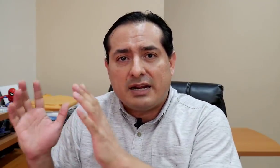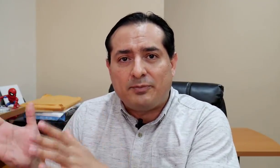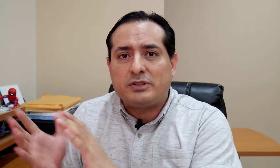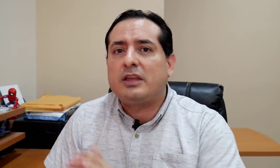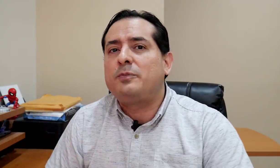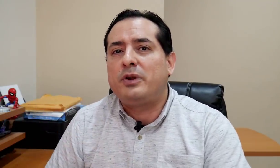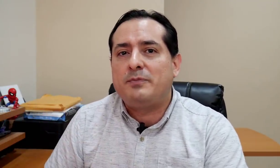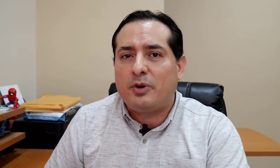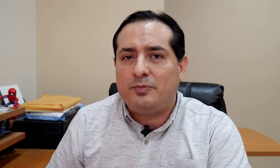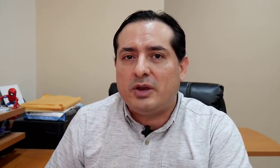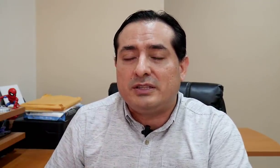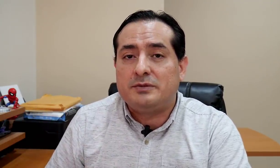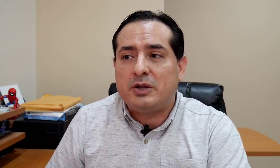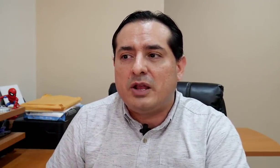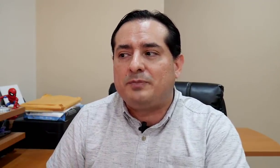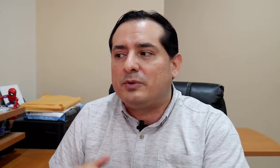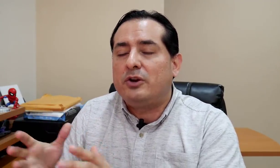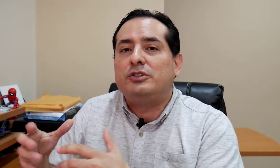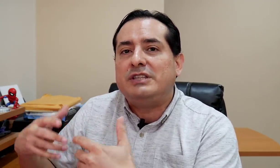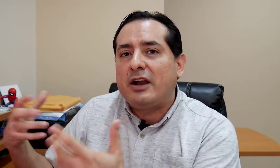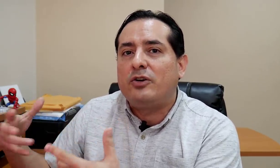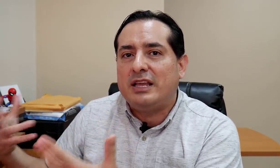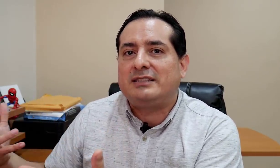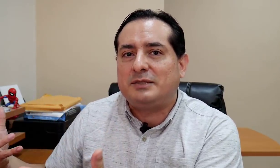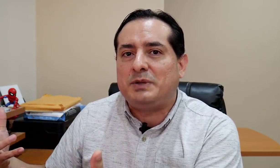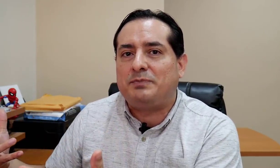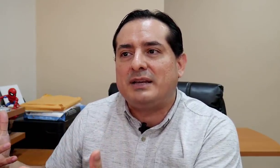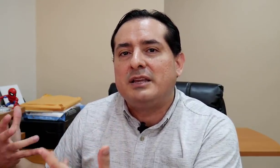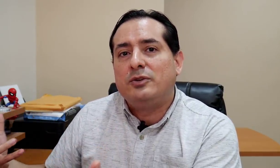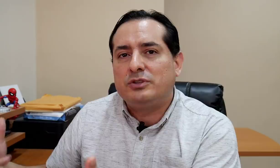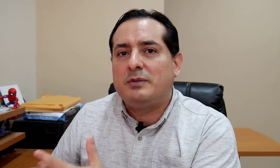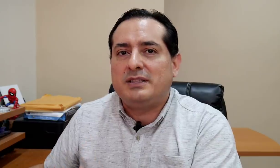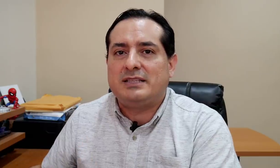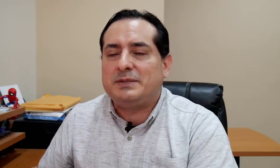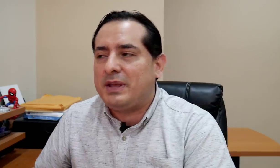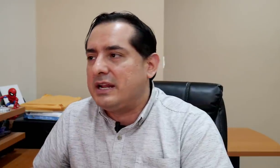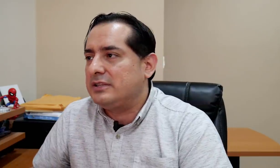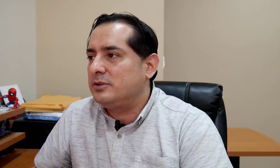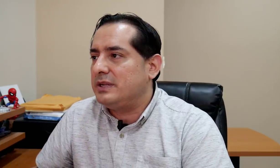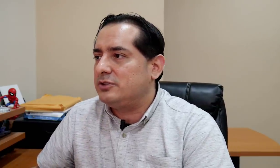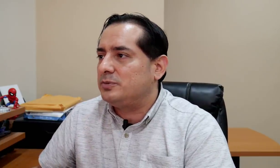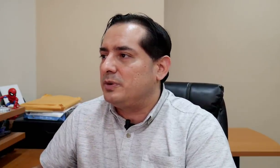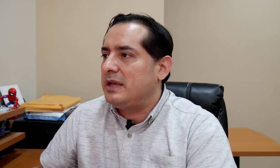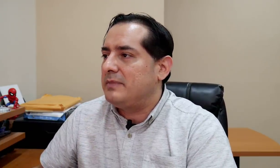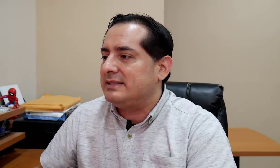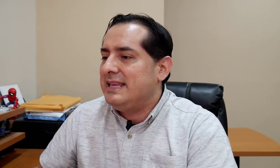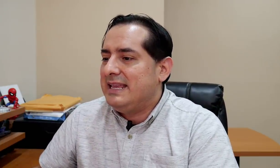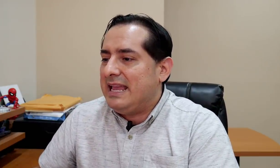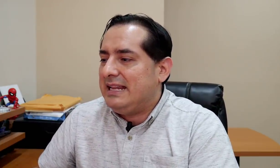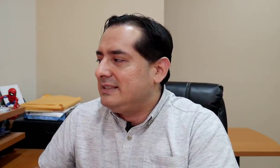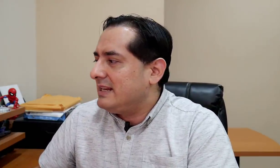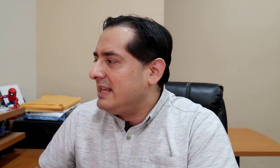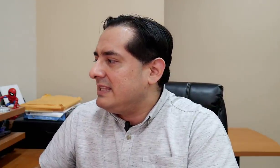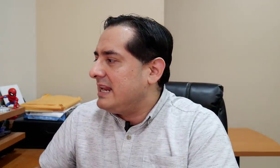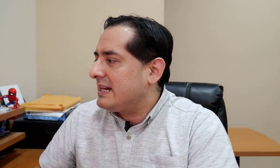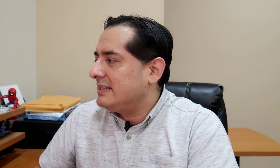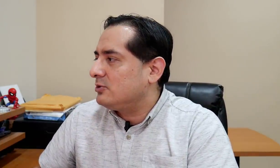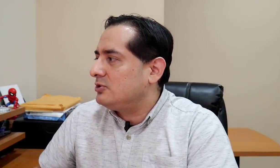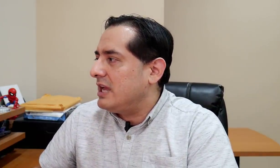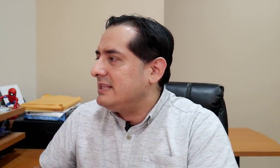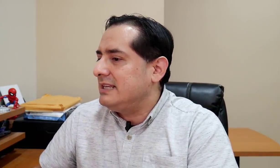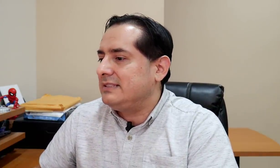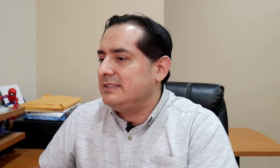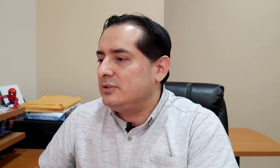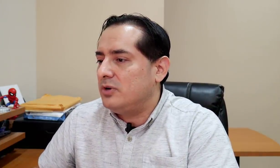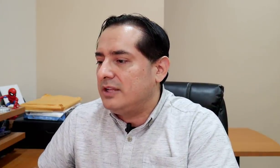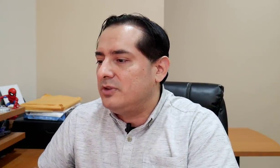reportado por el propio andrés manuel pero bueno ya con estas pipas justamente se esperan resolver estos problemas en internet y en las redes sociales